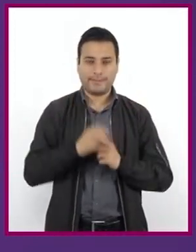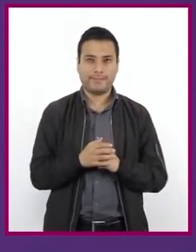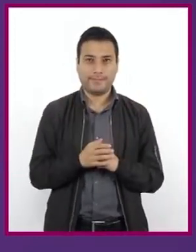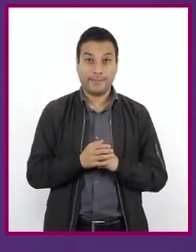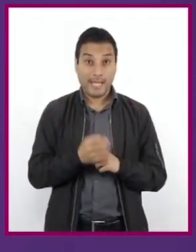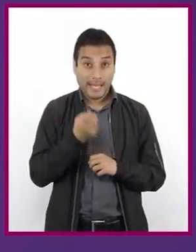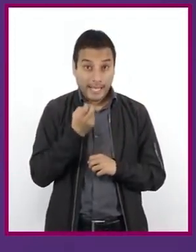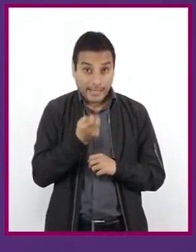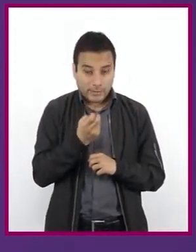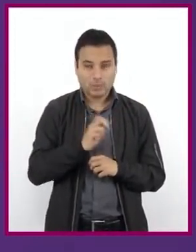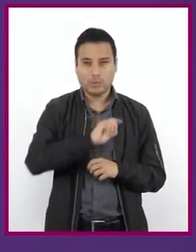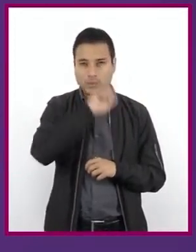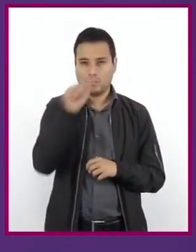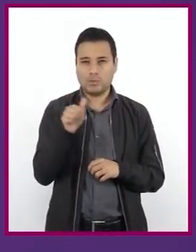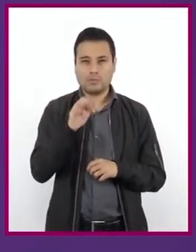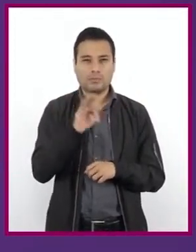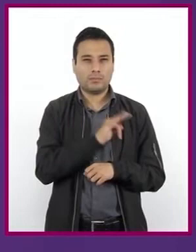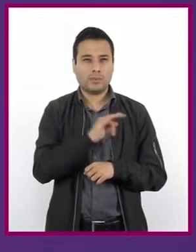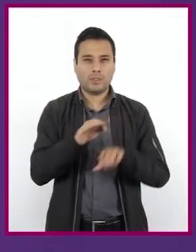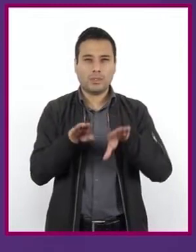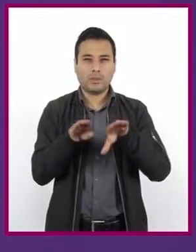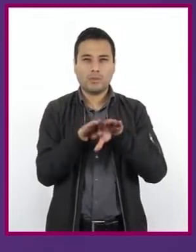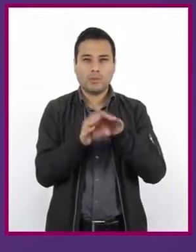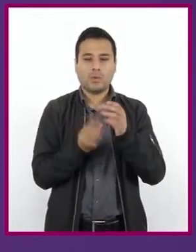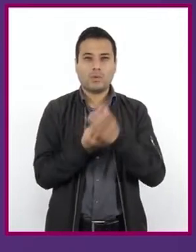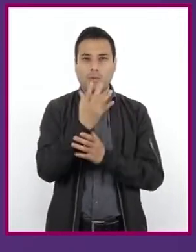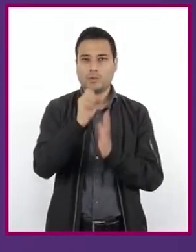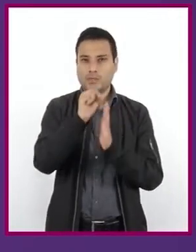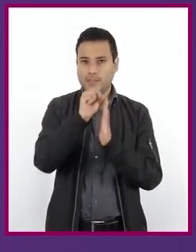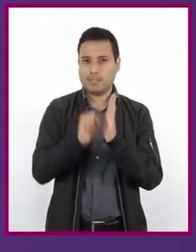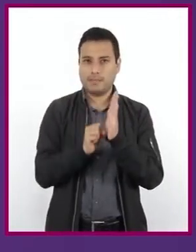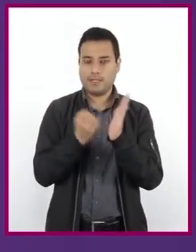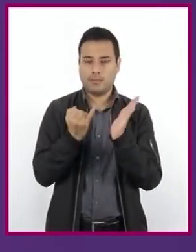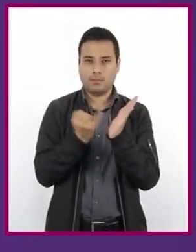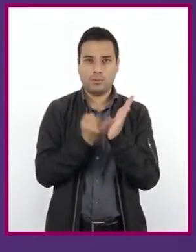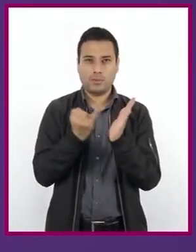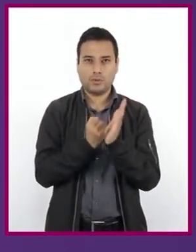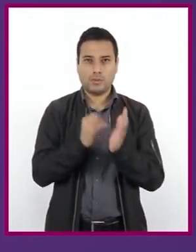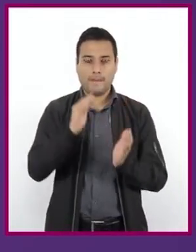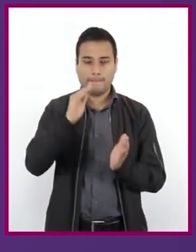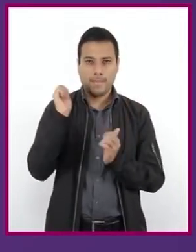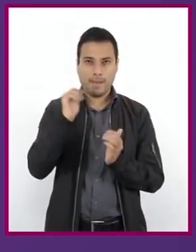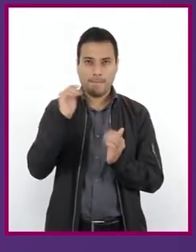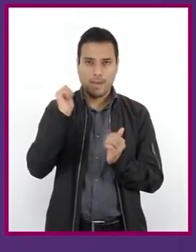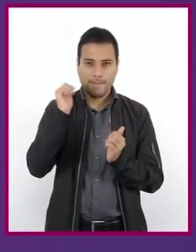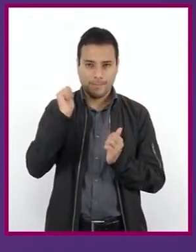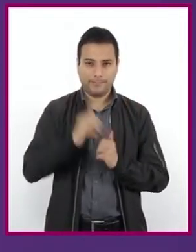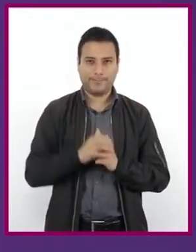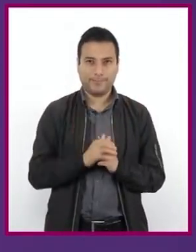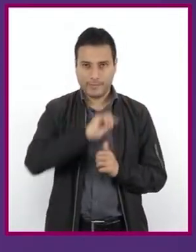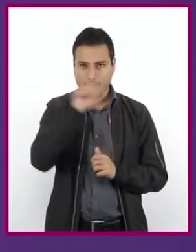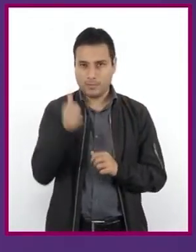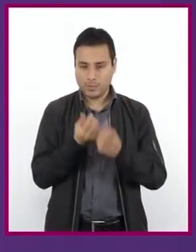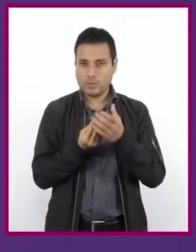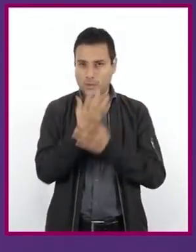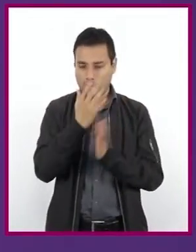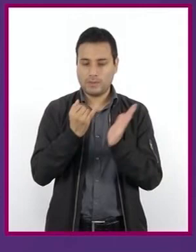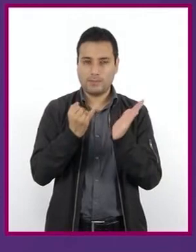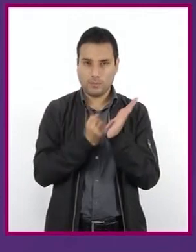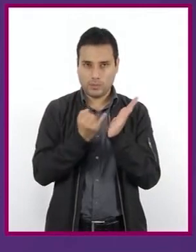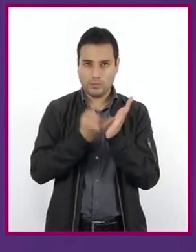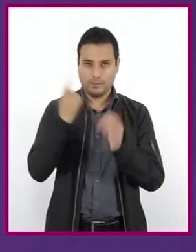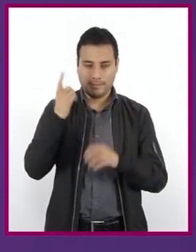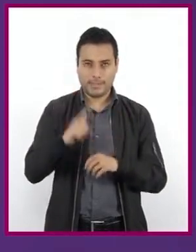vez el establecimiento de un sistema moderno de recaudación de impuestos a la vez que se crearon nuevos impuestos. Por